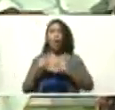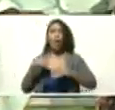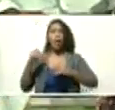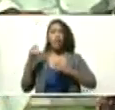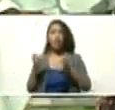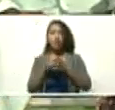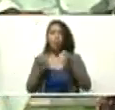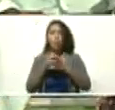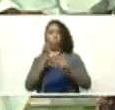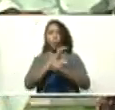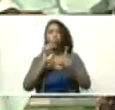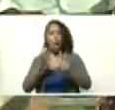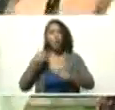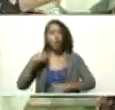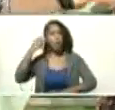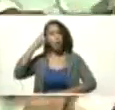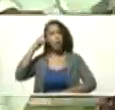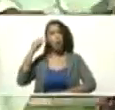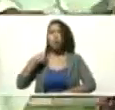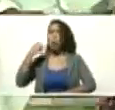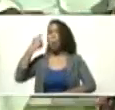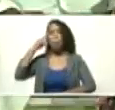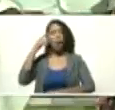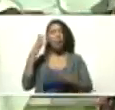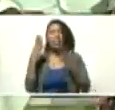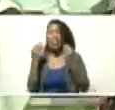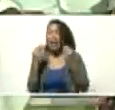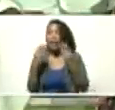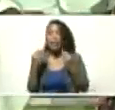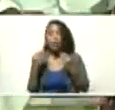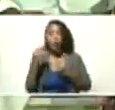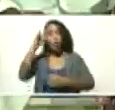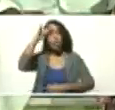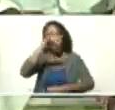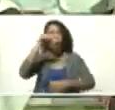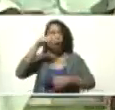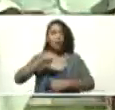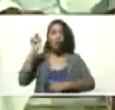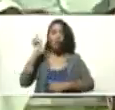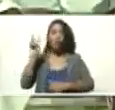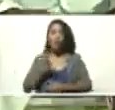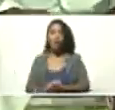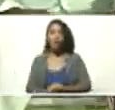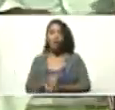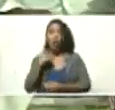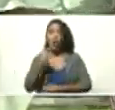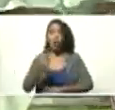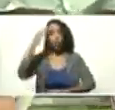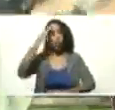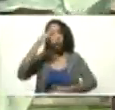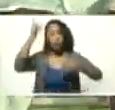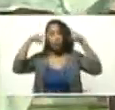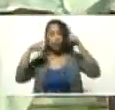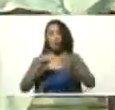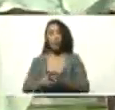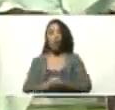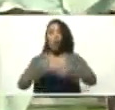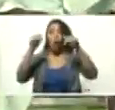manifestaciones culturales. Y recuerdo que dijo, yo no sabía que habían tantos diablos en Venezuela. Lo dijo el comandante Chávez.